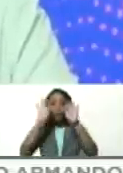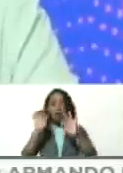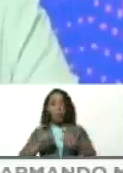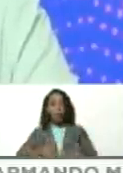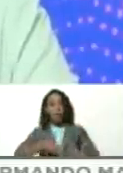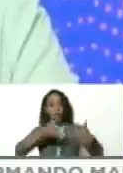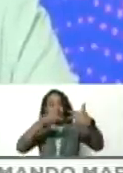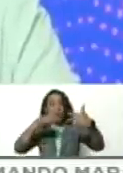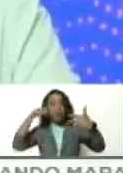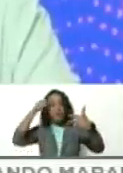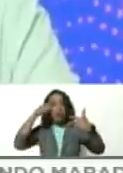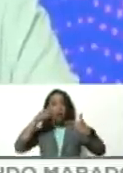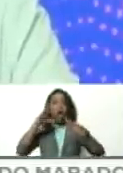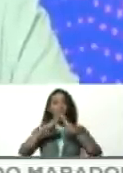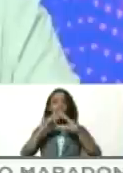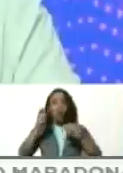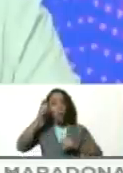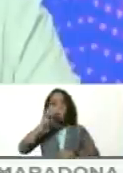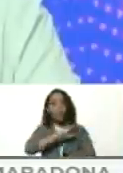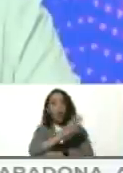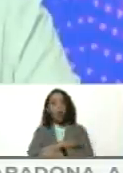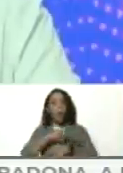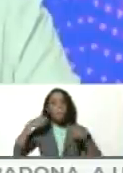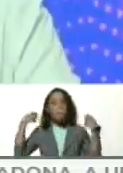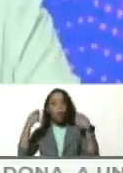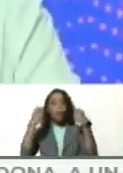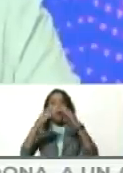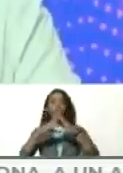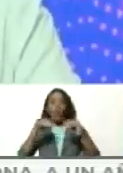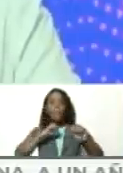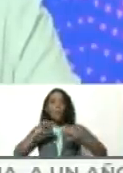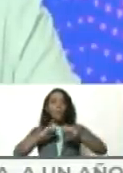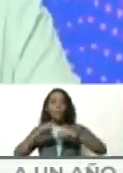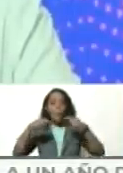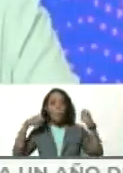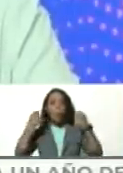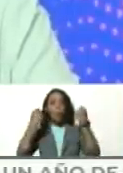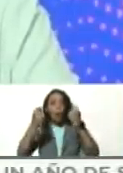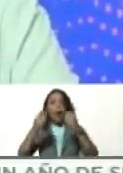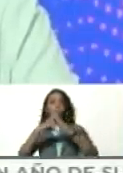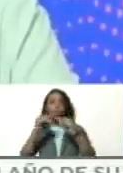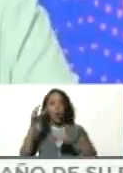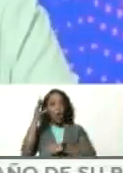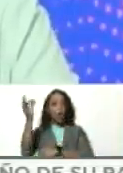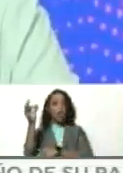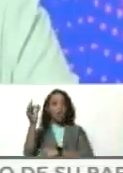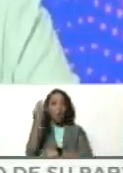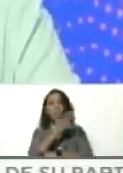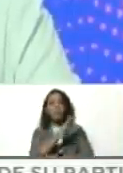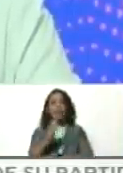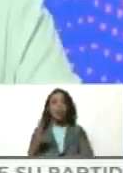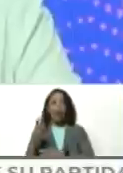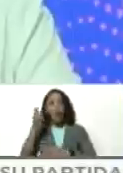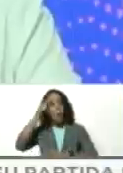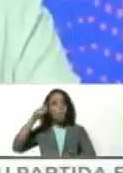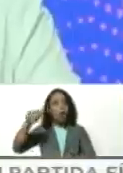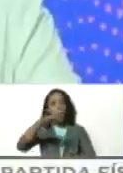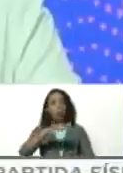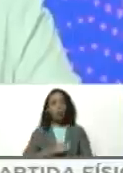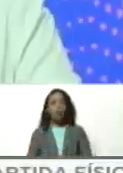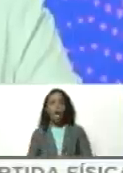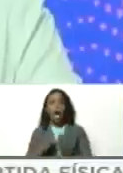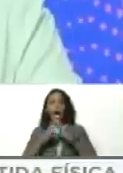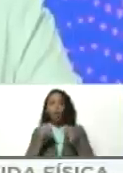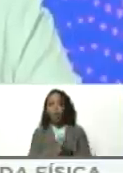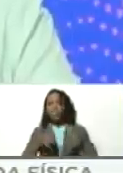videoconferencia a todo el poder popular, a todo el movimiento popular, a todo el Congreso Bicentenario de los Pueblos, a todo